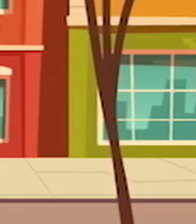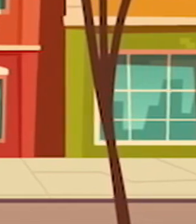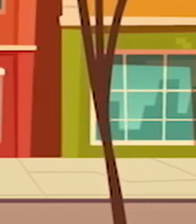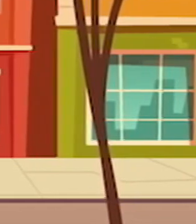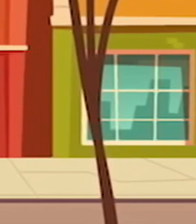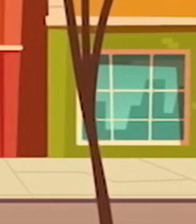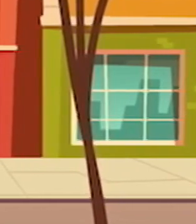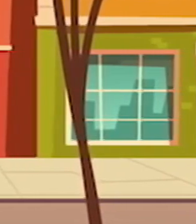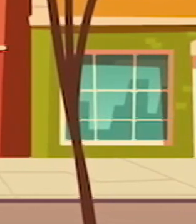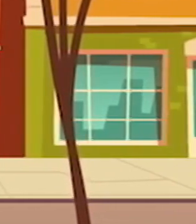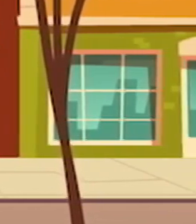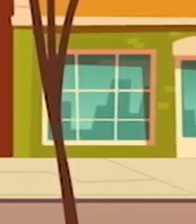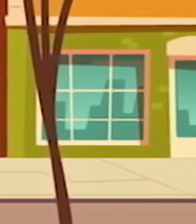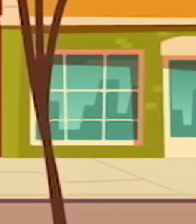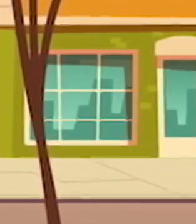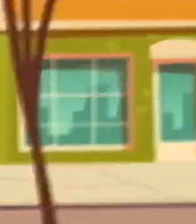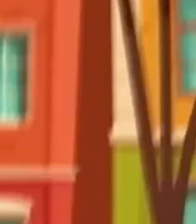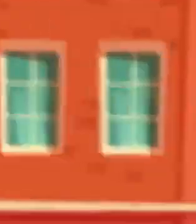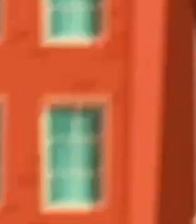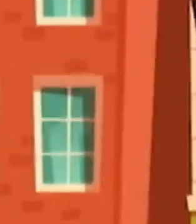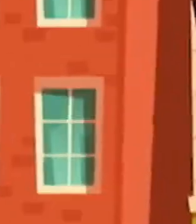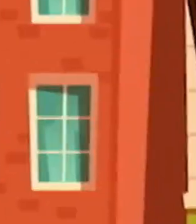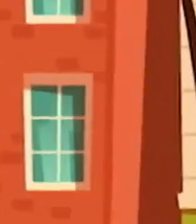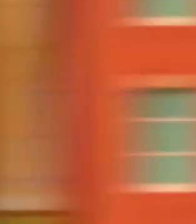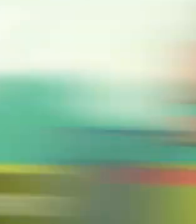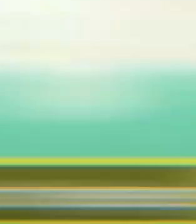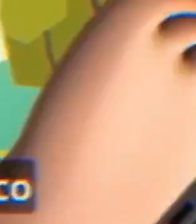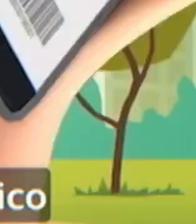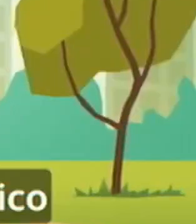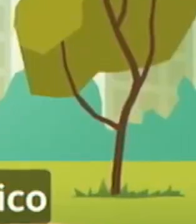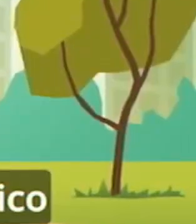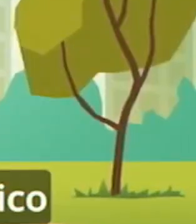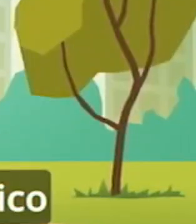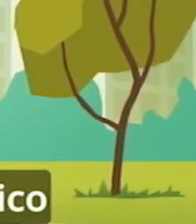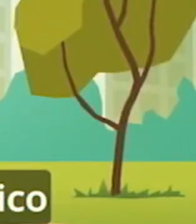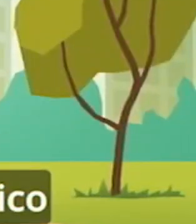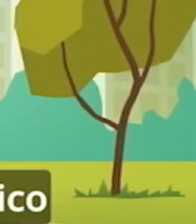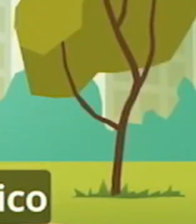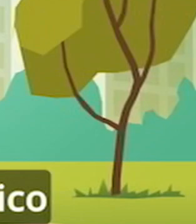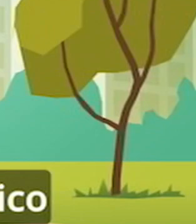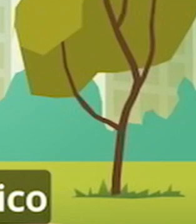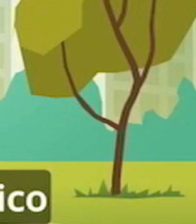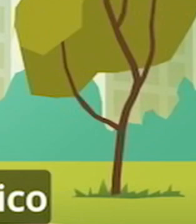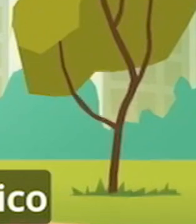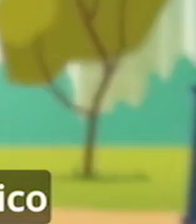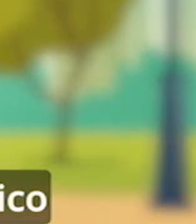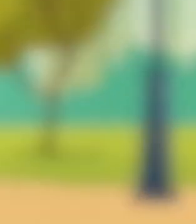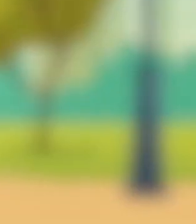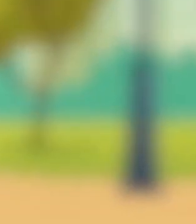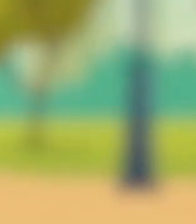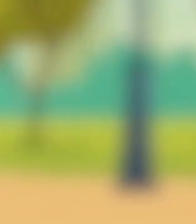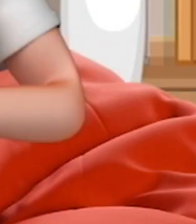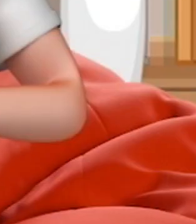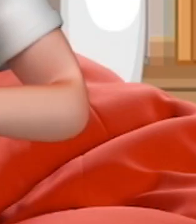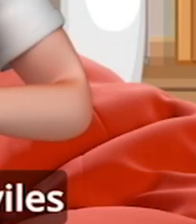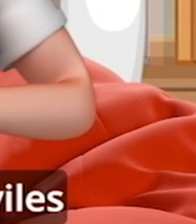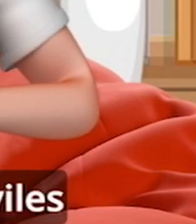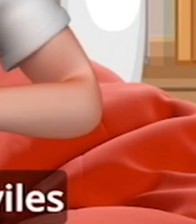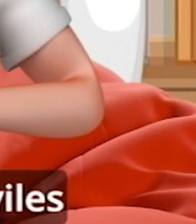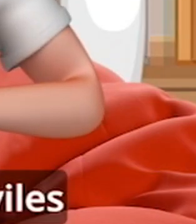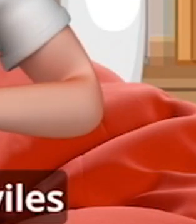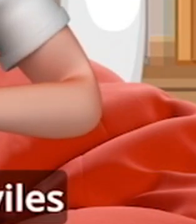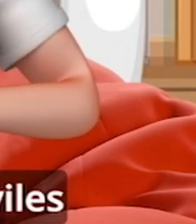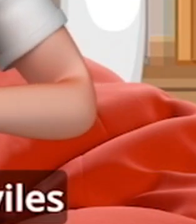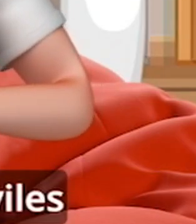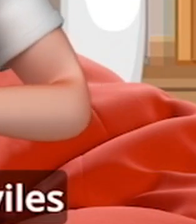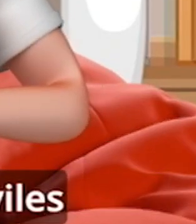Adquirir un celular con un email irregular no es smart. Todo celular cuenta con un identificador único, el email. Un email válido